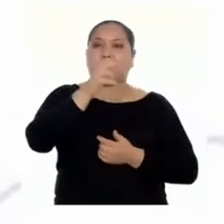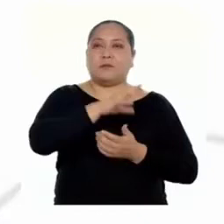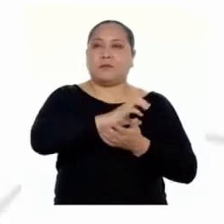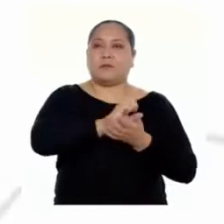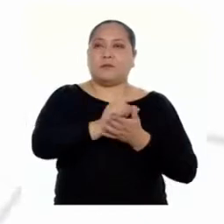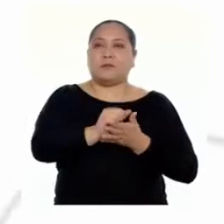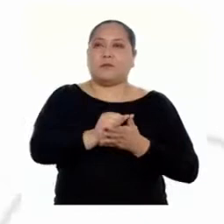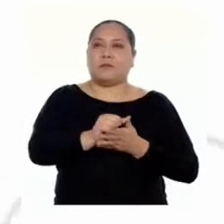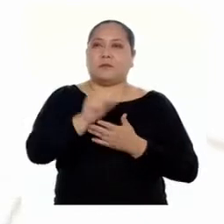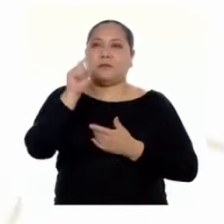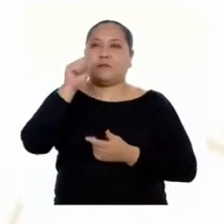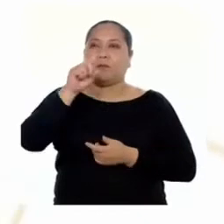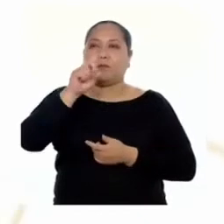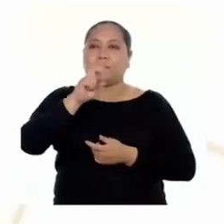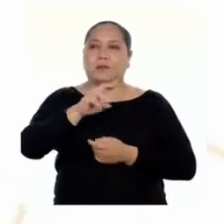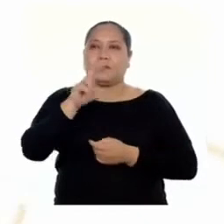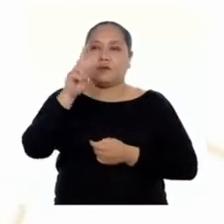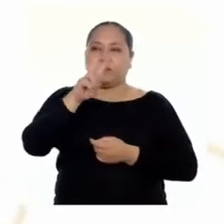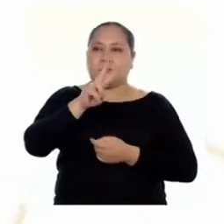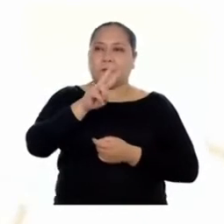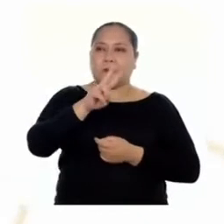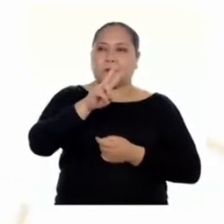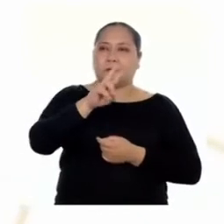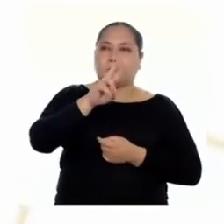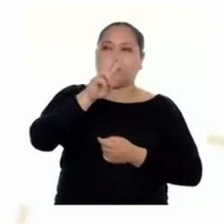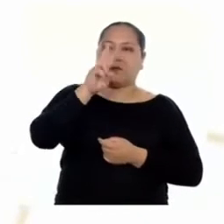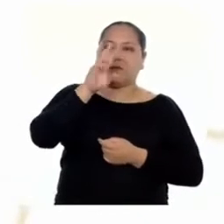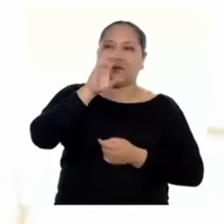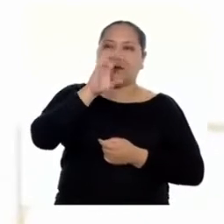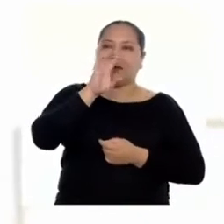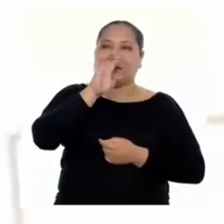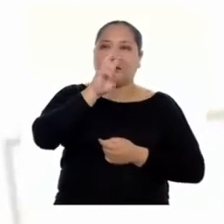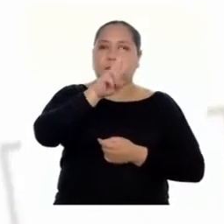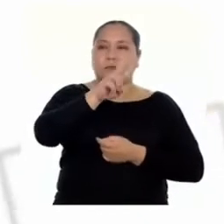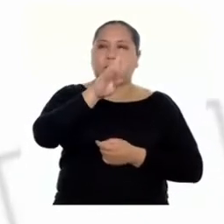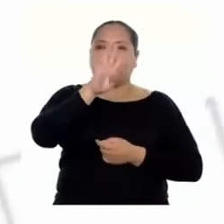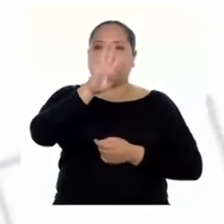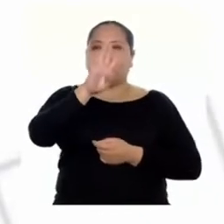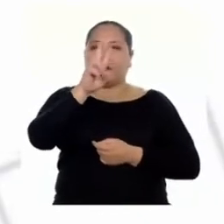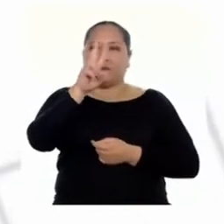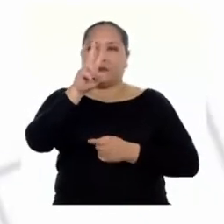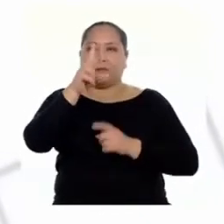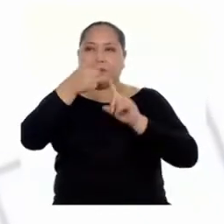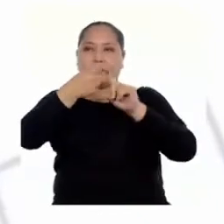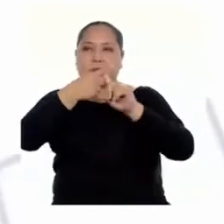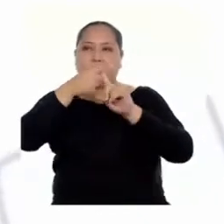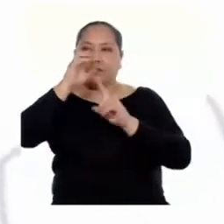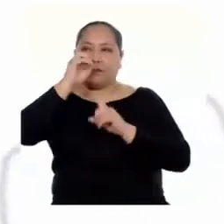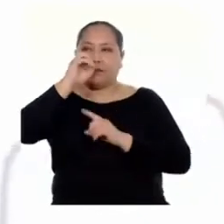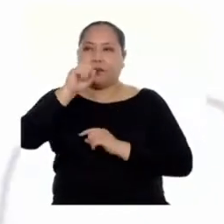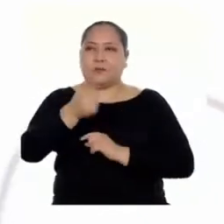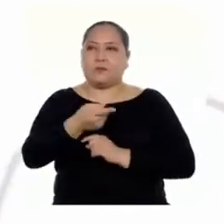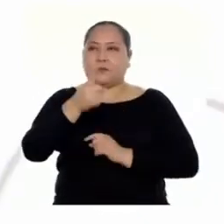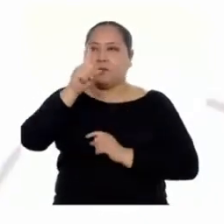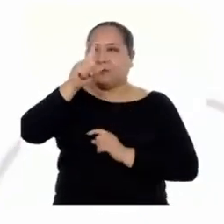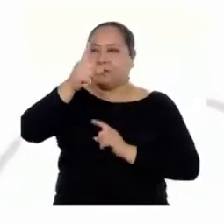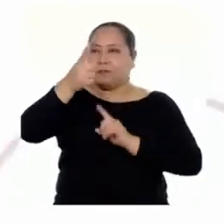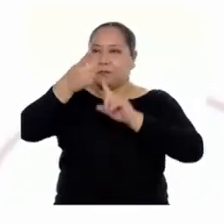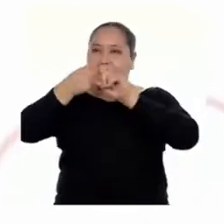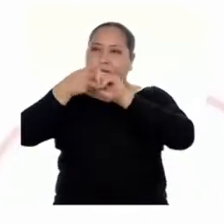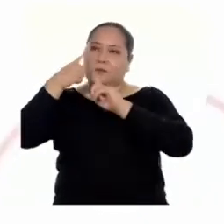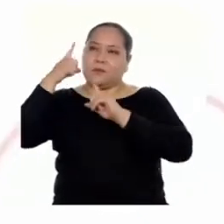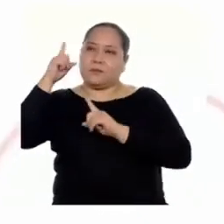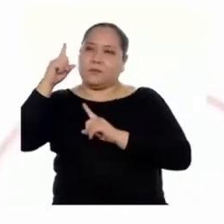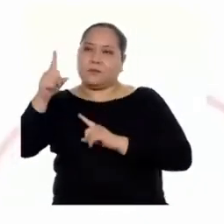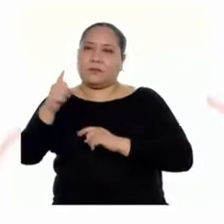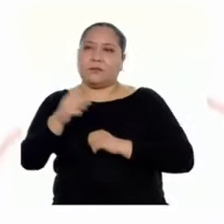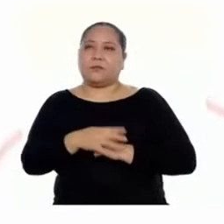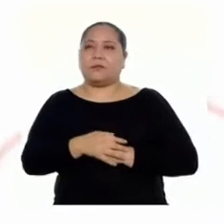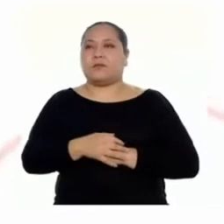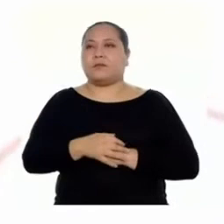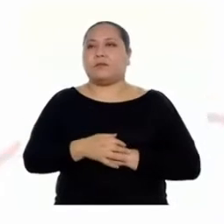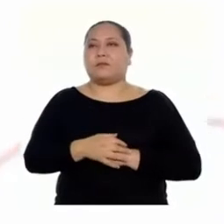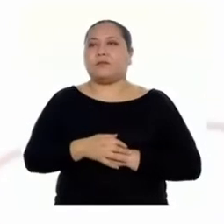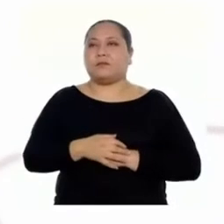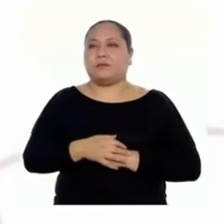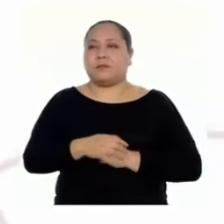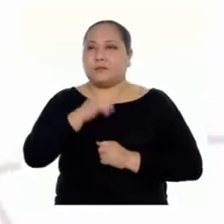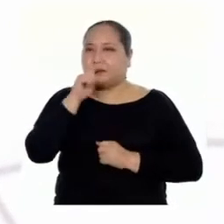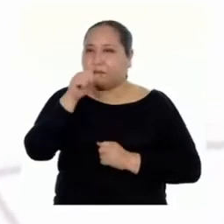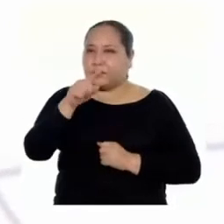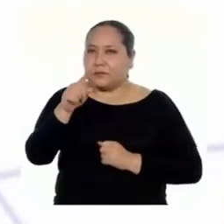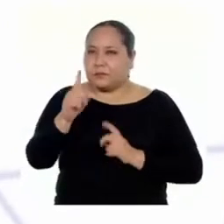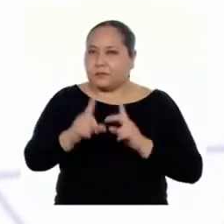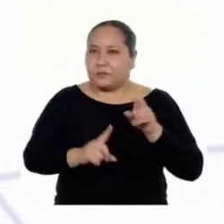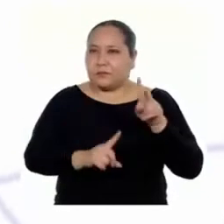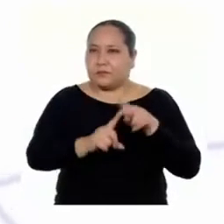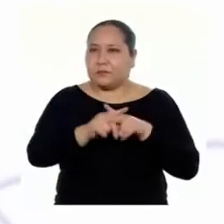mes, obtendremos que el interés es igual a 242 por 0,1 por 1. Ahí